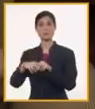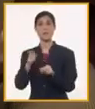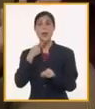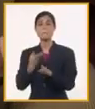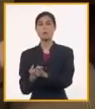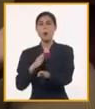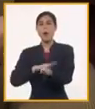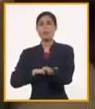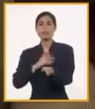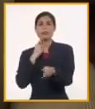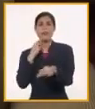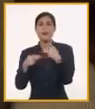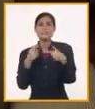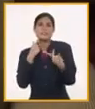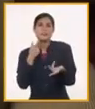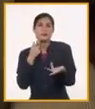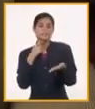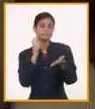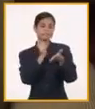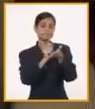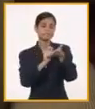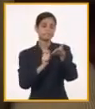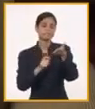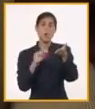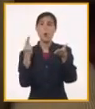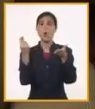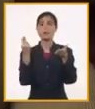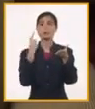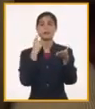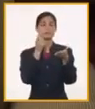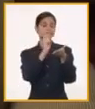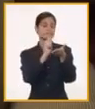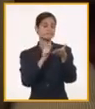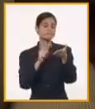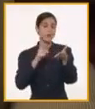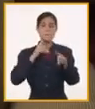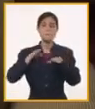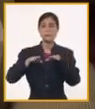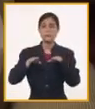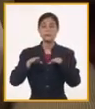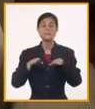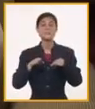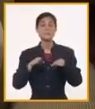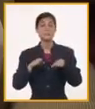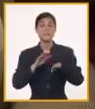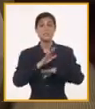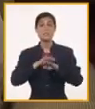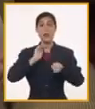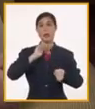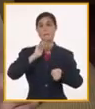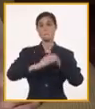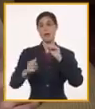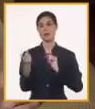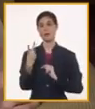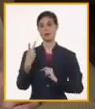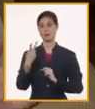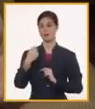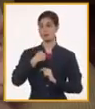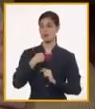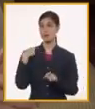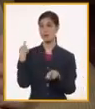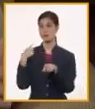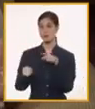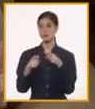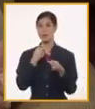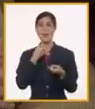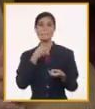mantener. Mi hermano y yo éramos pobres, escogimos las carreras más costosas. Yo medicina,